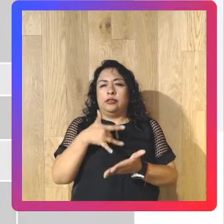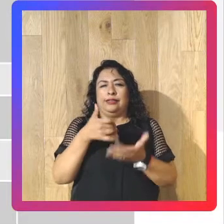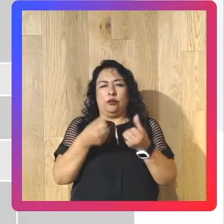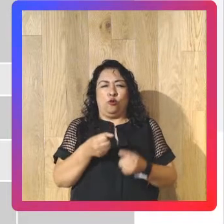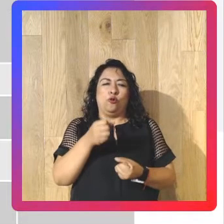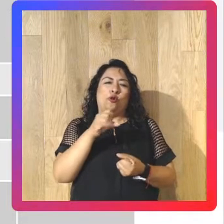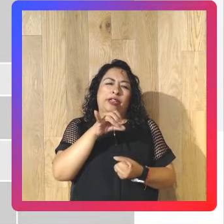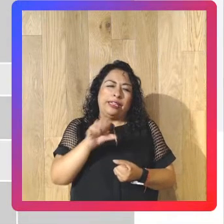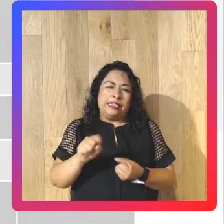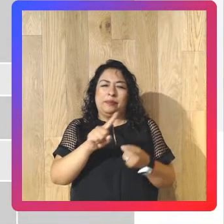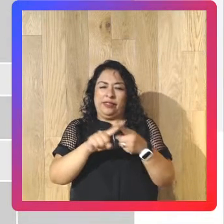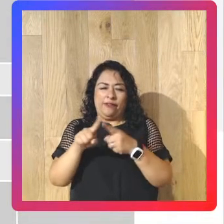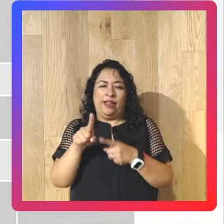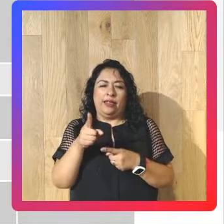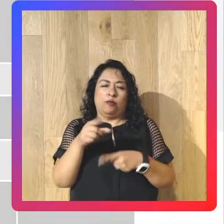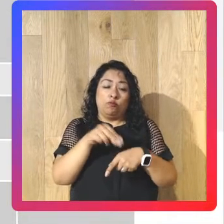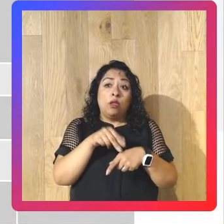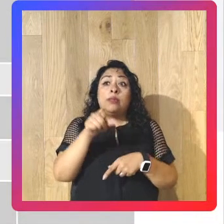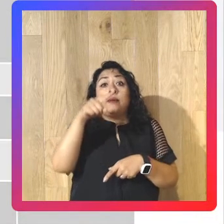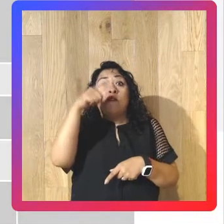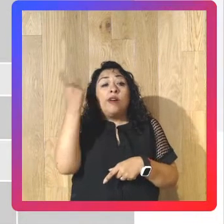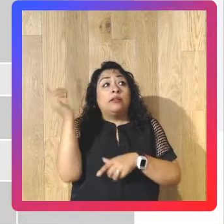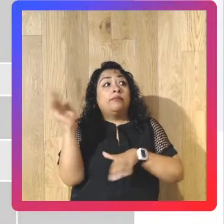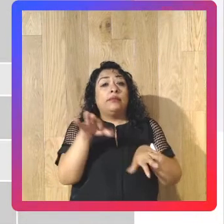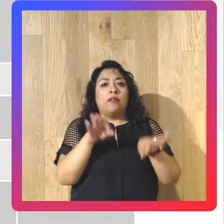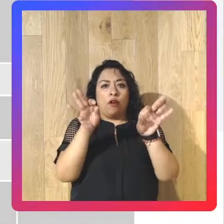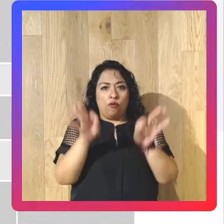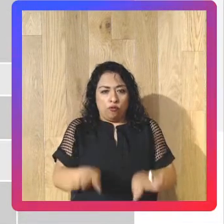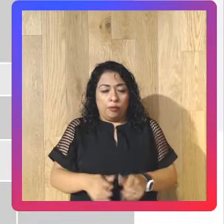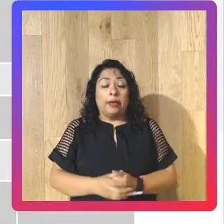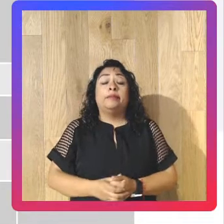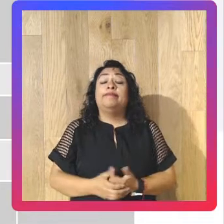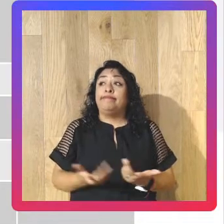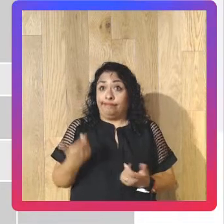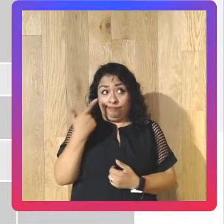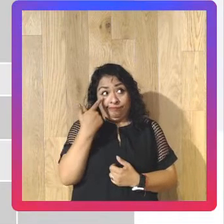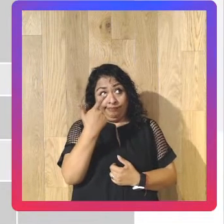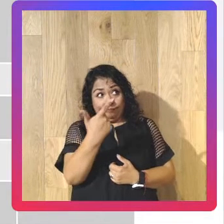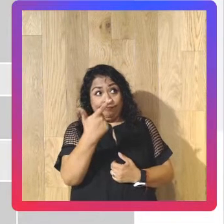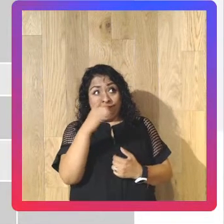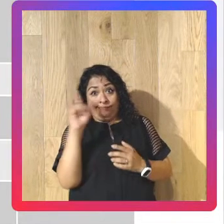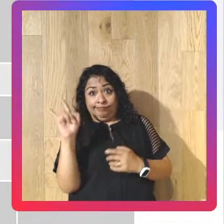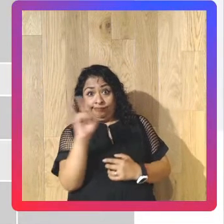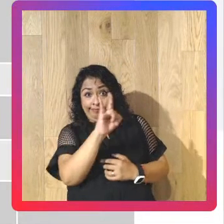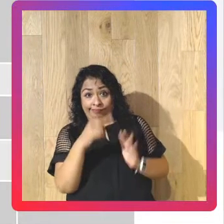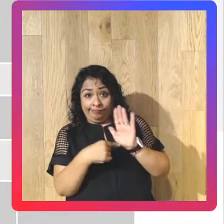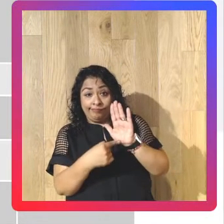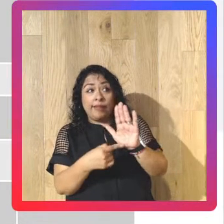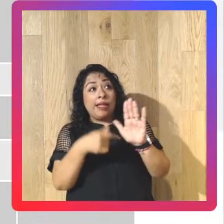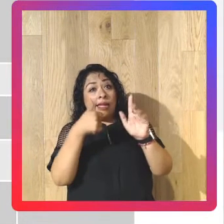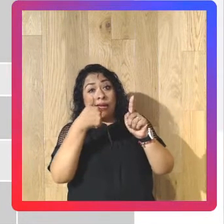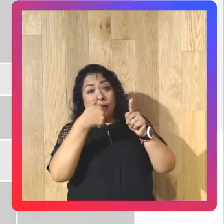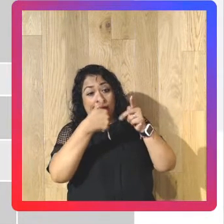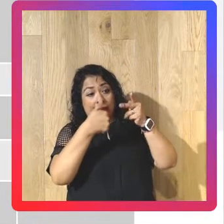social y facilitación de empleos formales. Como pueden ver en la lámina, cada una de